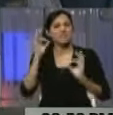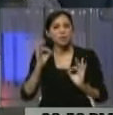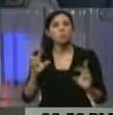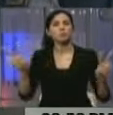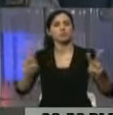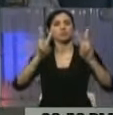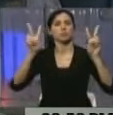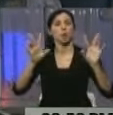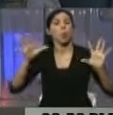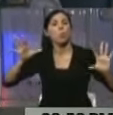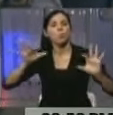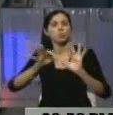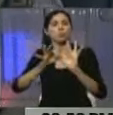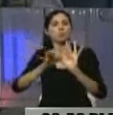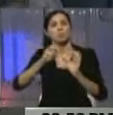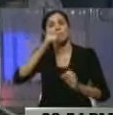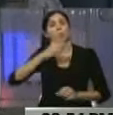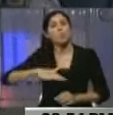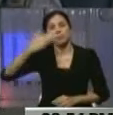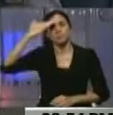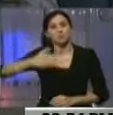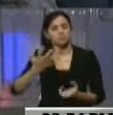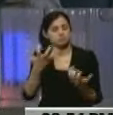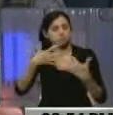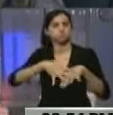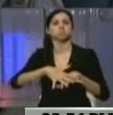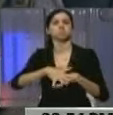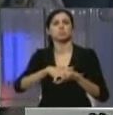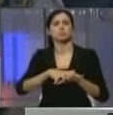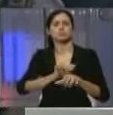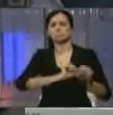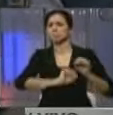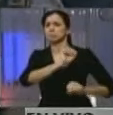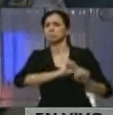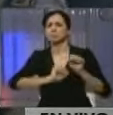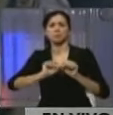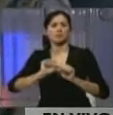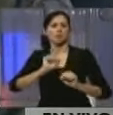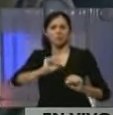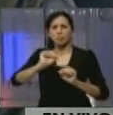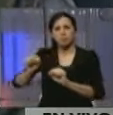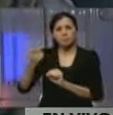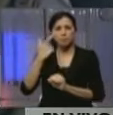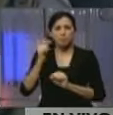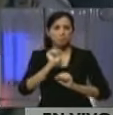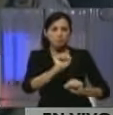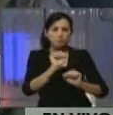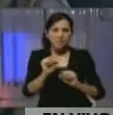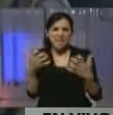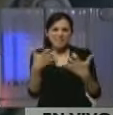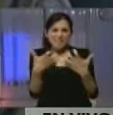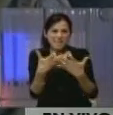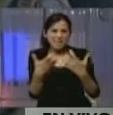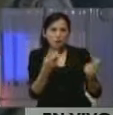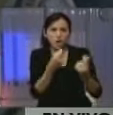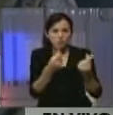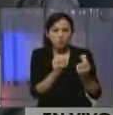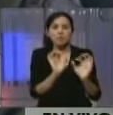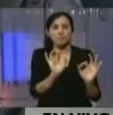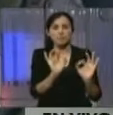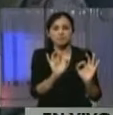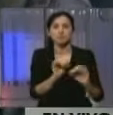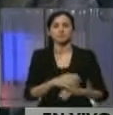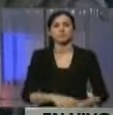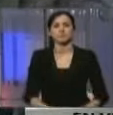jefe, en unión cívico-militar, enfrentando todas las metodologías de la guerra no convencional, específicamente en el